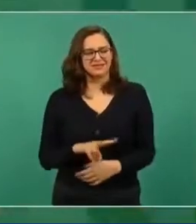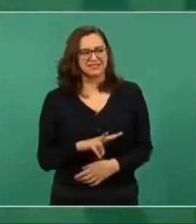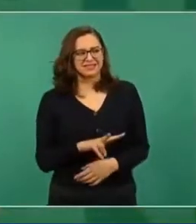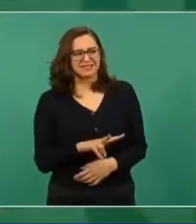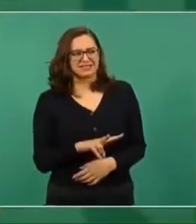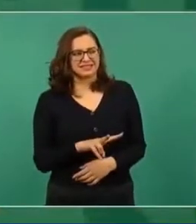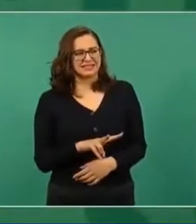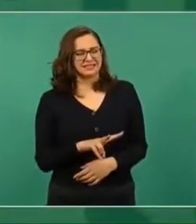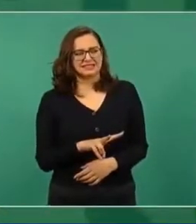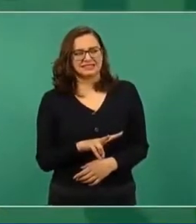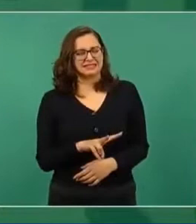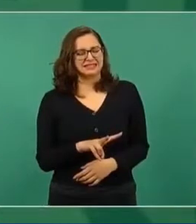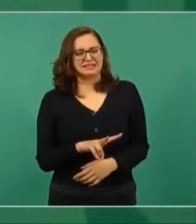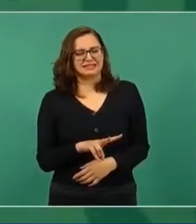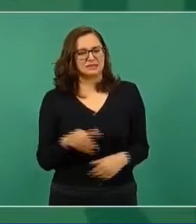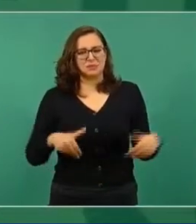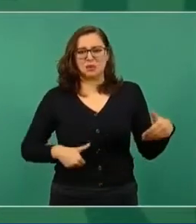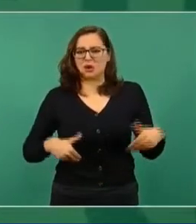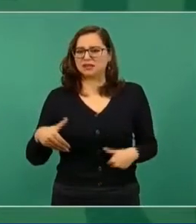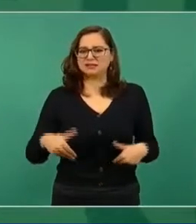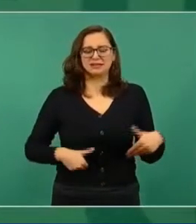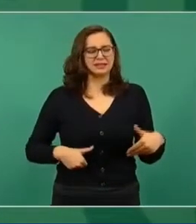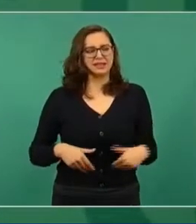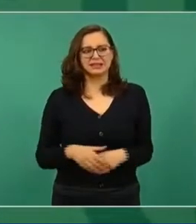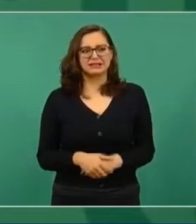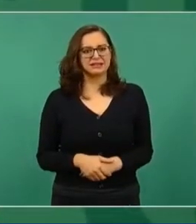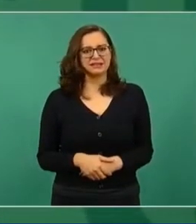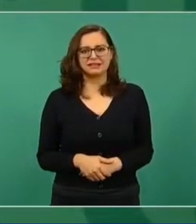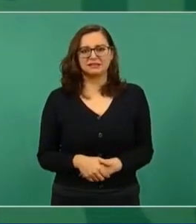y olviden los mandamientos.